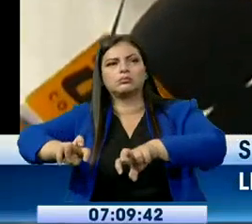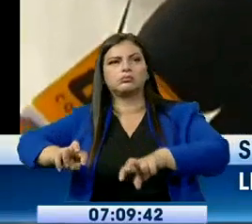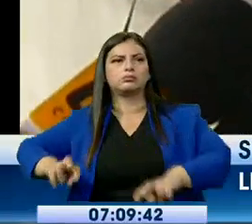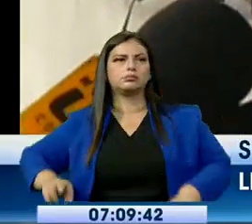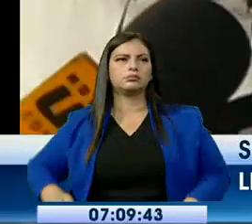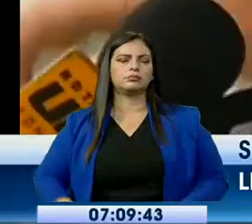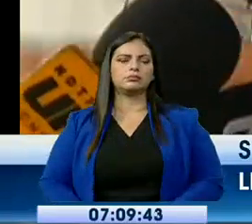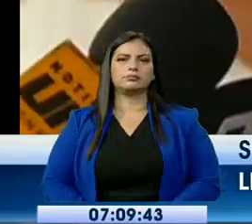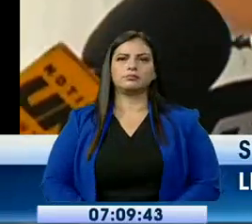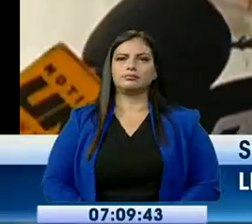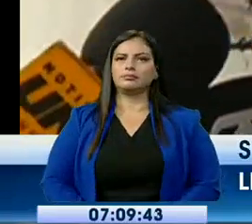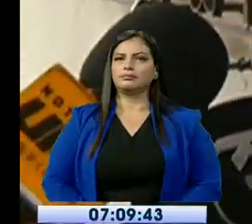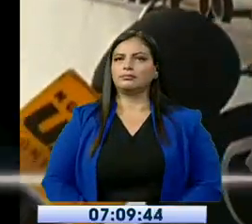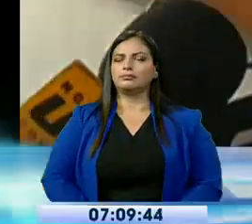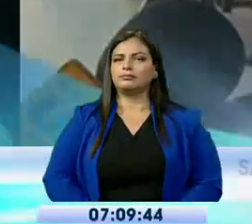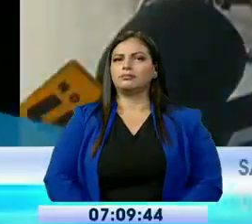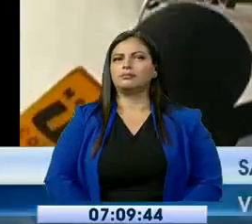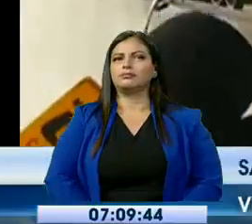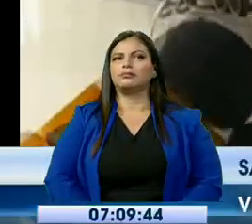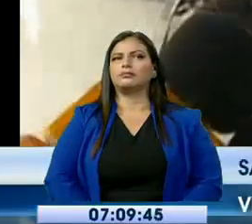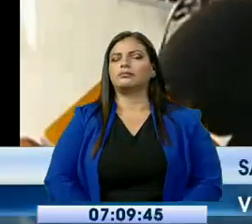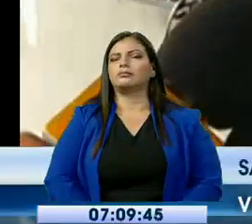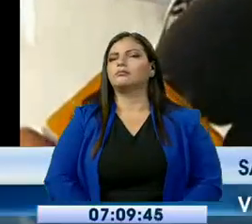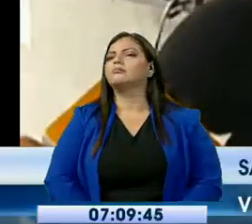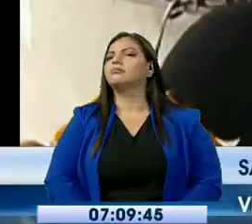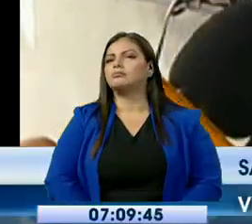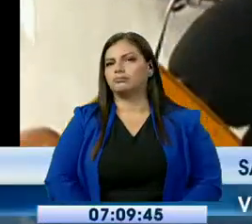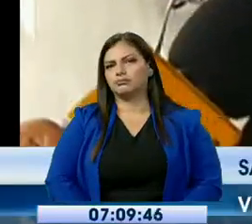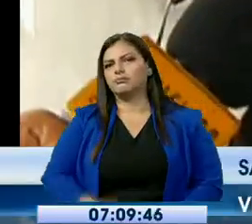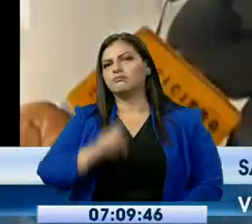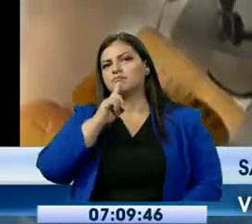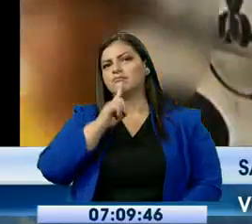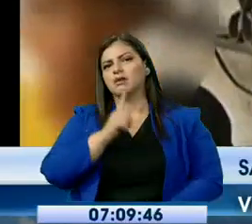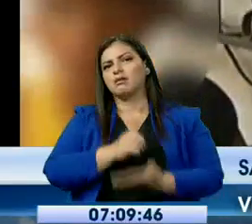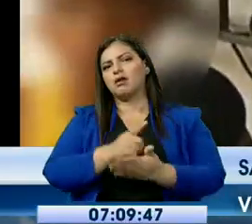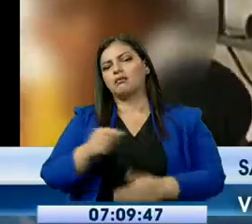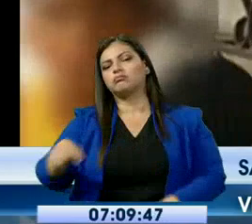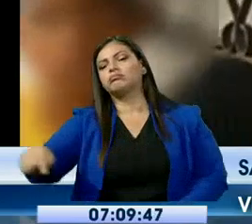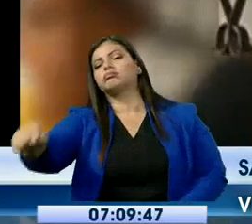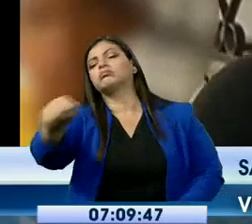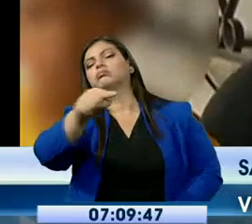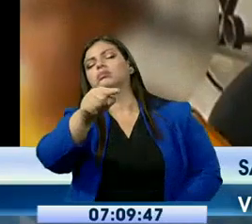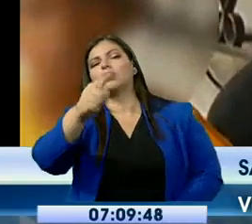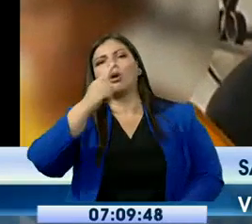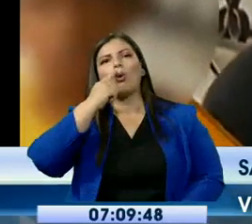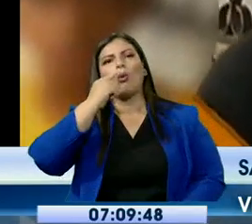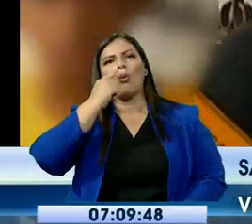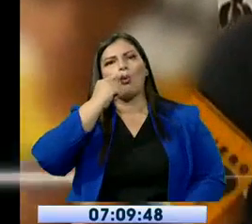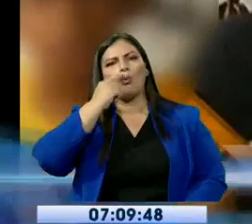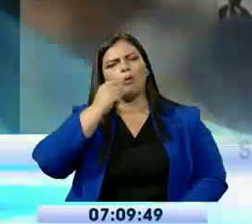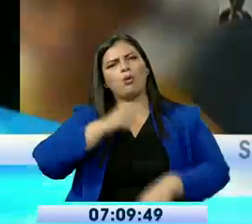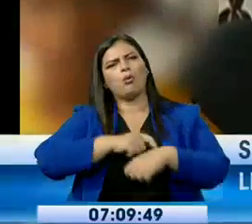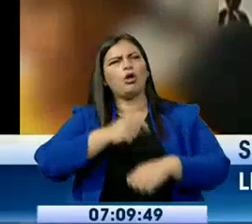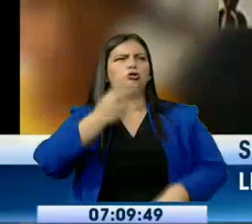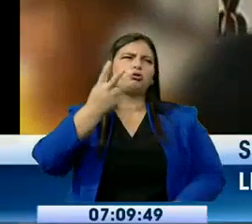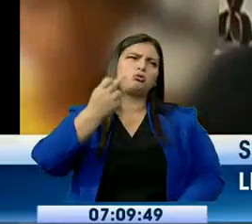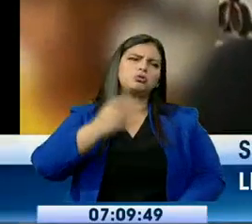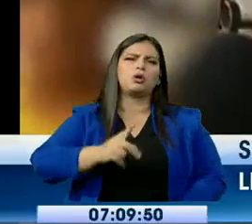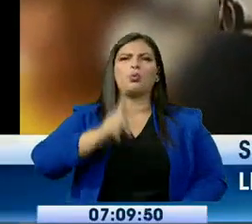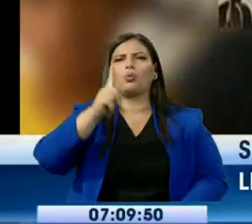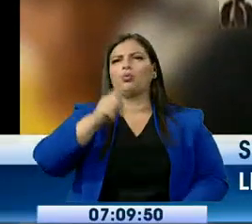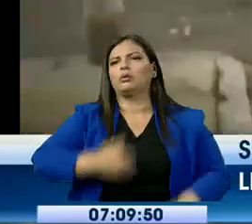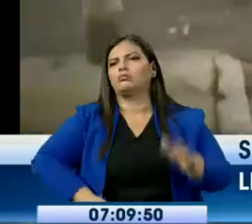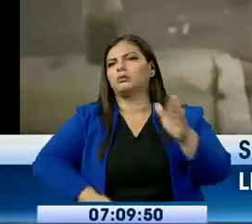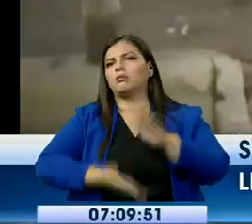7, de esta calle a la otra calle, ahí que nos mataron. Por aquí por la costilla se quedan pegados. Él salía hacia las 12, una se iba hacia el mercado. Ya lo te han visto